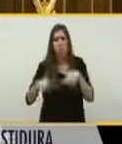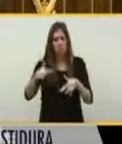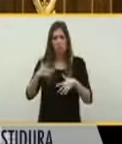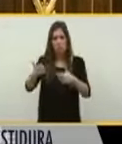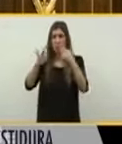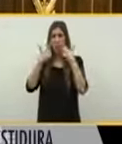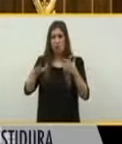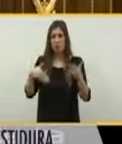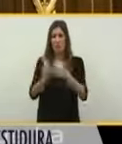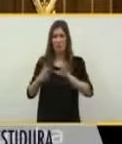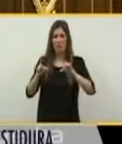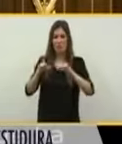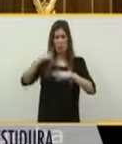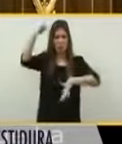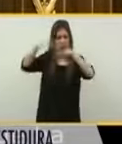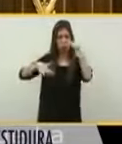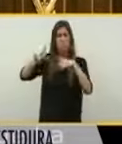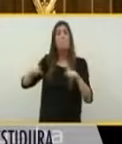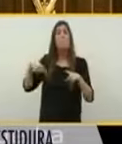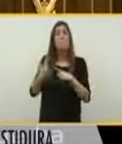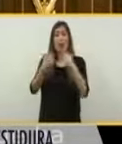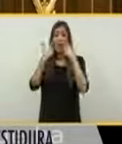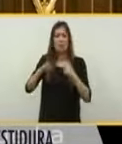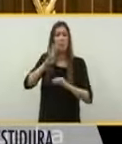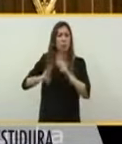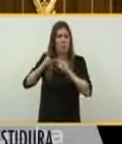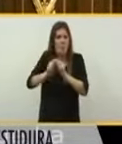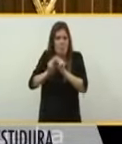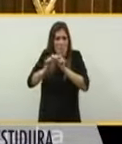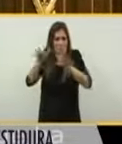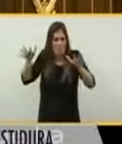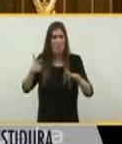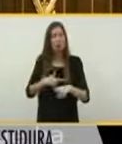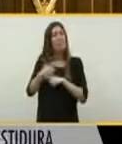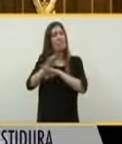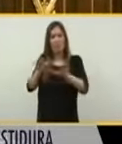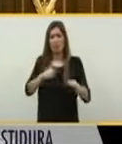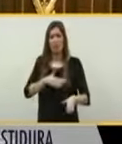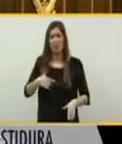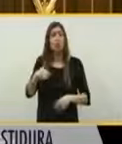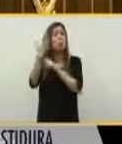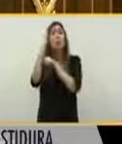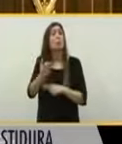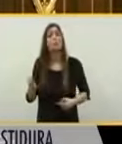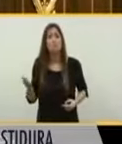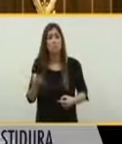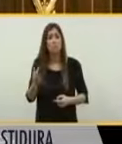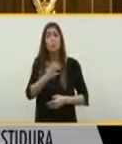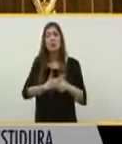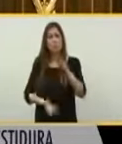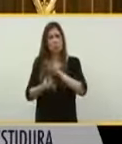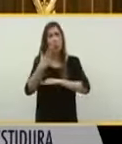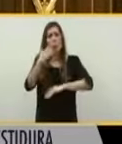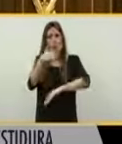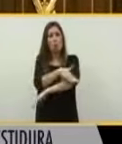entre territorios y la extensión de la corrupción. Mi propuesta, señorías, es la conformación de un gobierno del